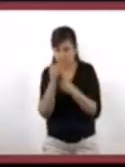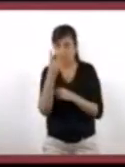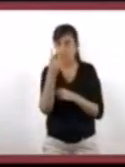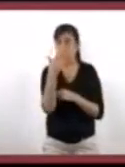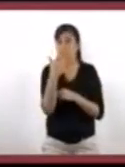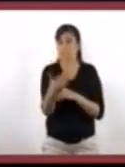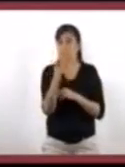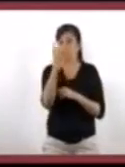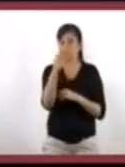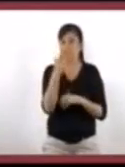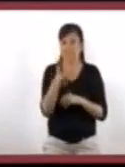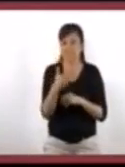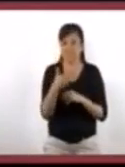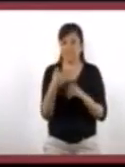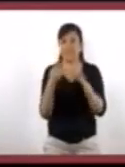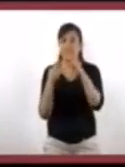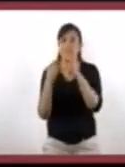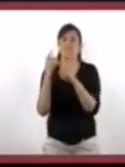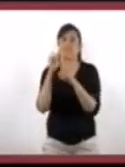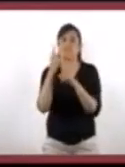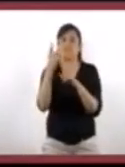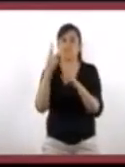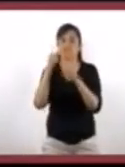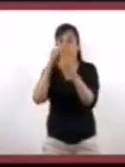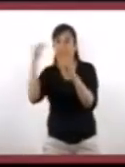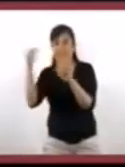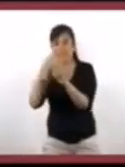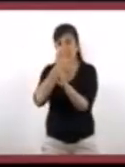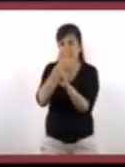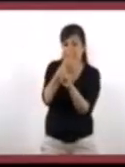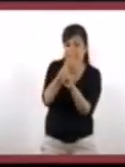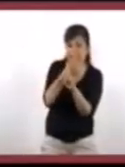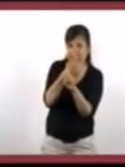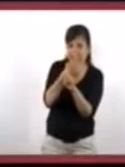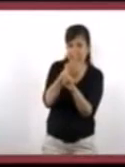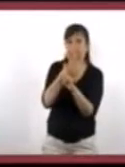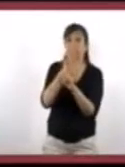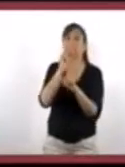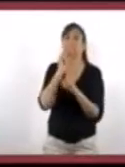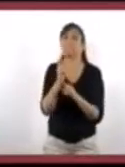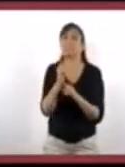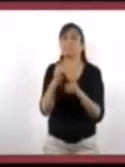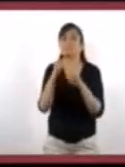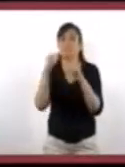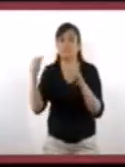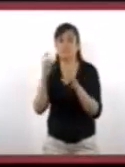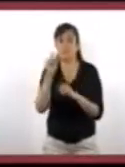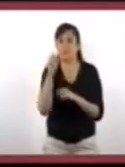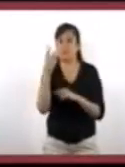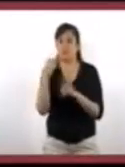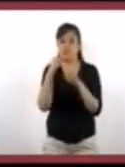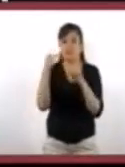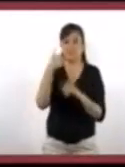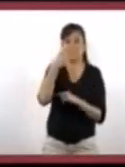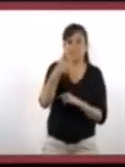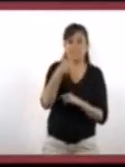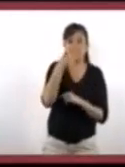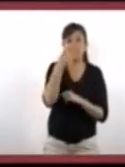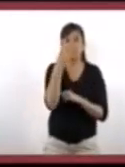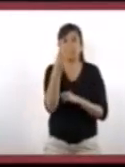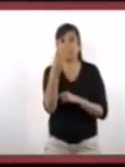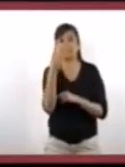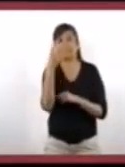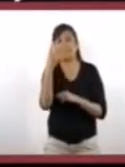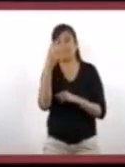Sí, está bien, 22 sextos. Y esto lo podemos escribir como un número mixto, que sería 22 entre 6 es a 3,